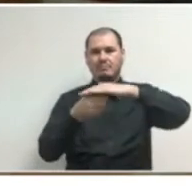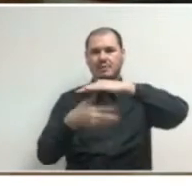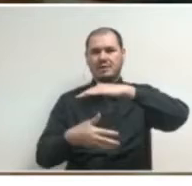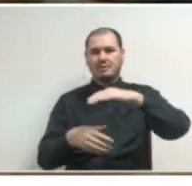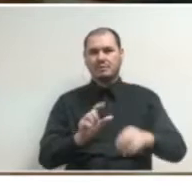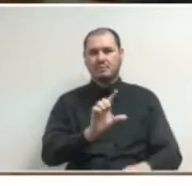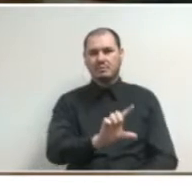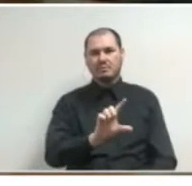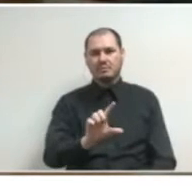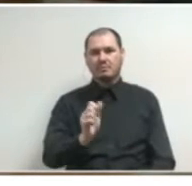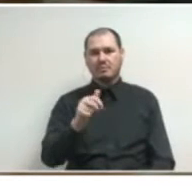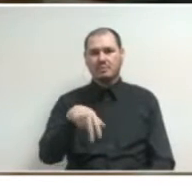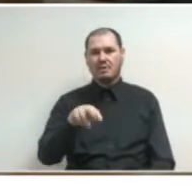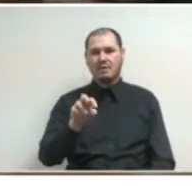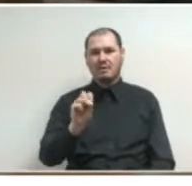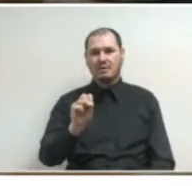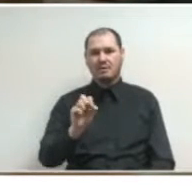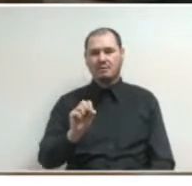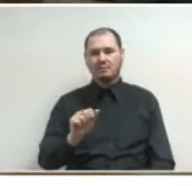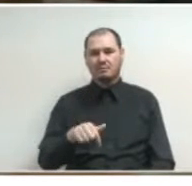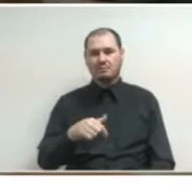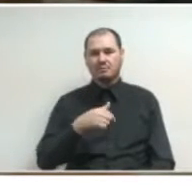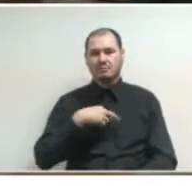Huerecoreina. Carácter del superintendente.